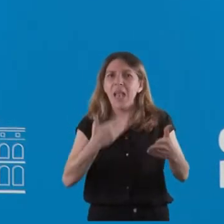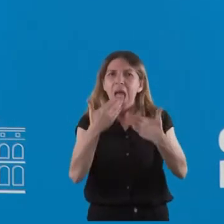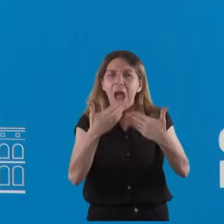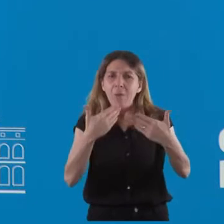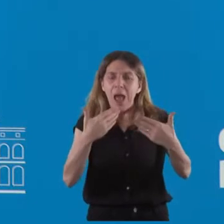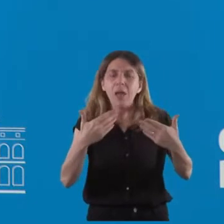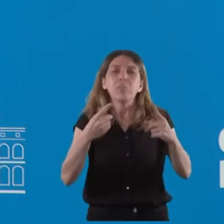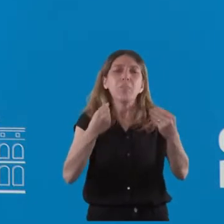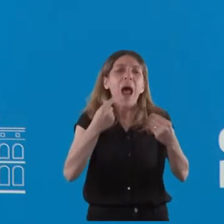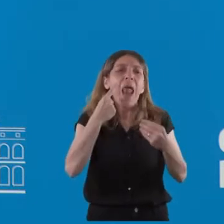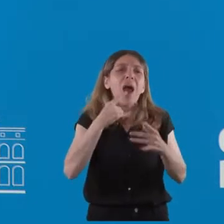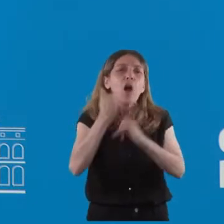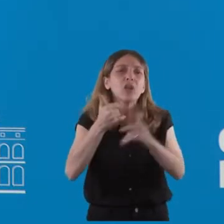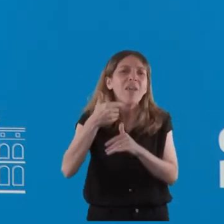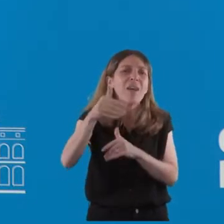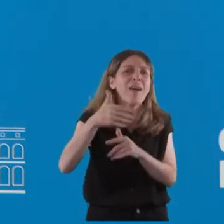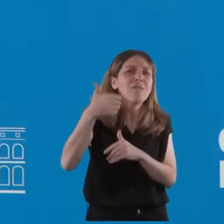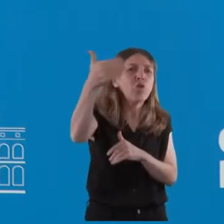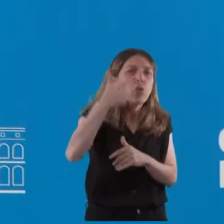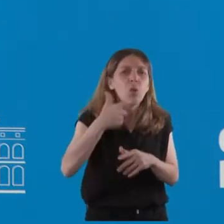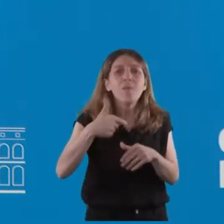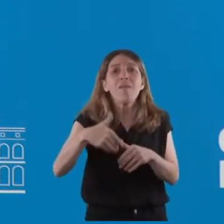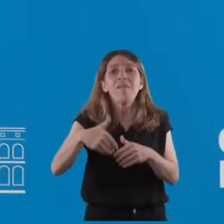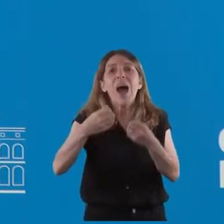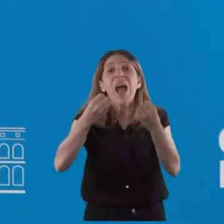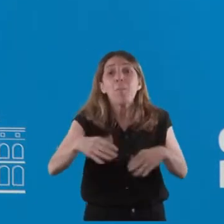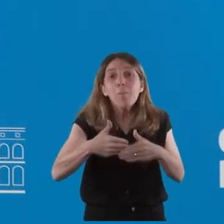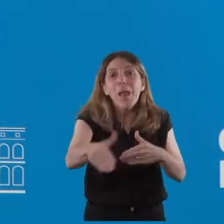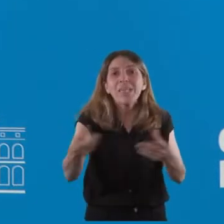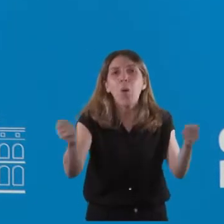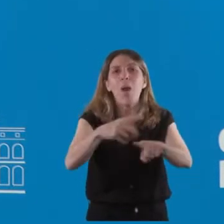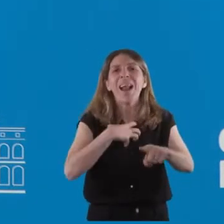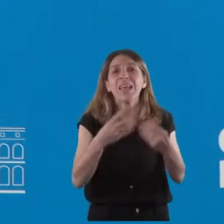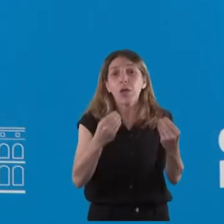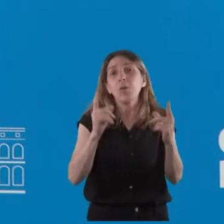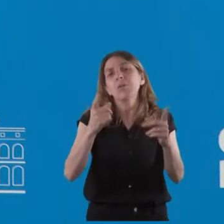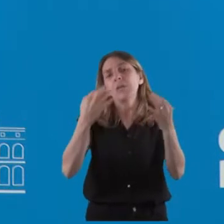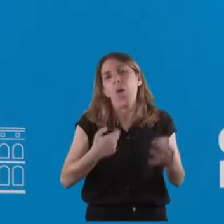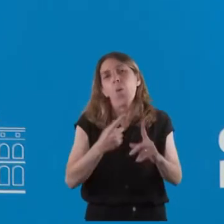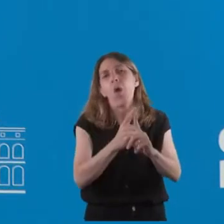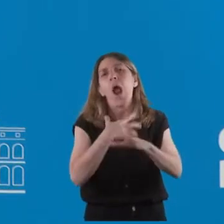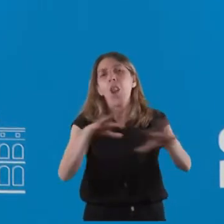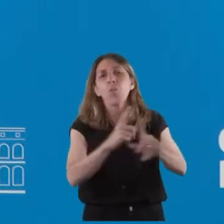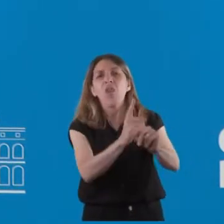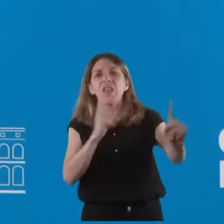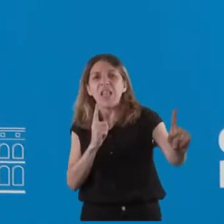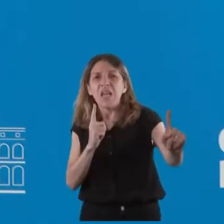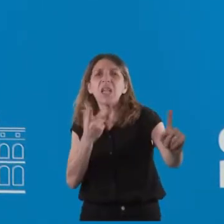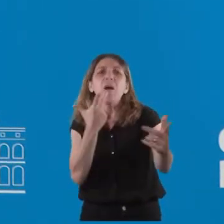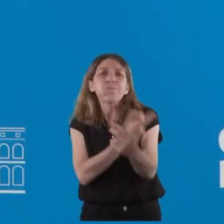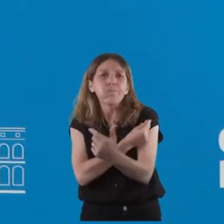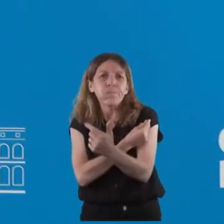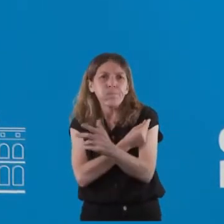va a llevar adelante el reinicio de las clases con seguridad con distanciamiento con vacunas hoy